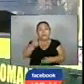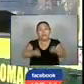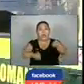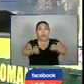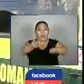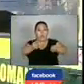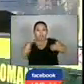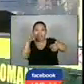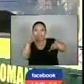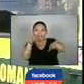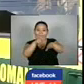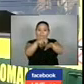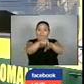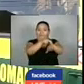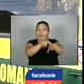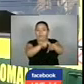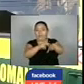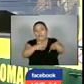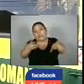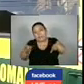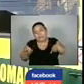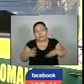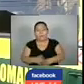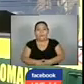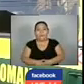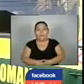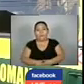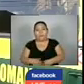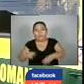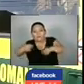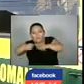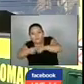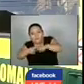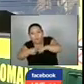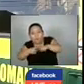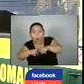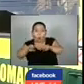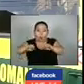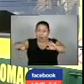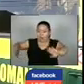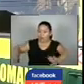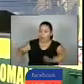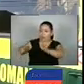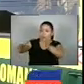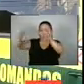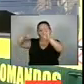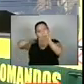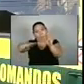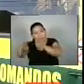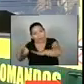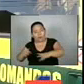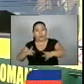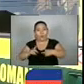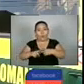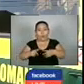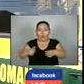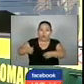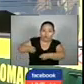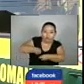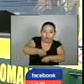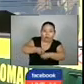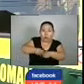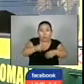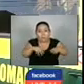donde se ha tenido que utilizar tanto equipo de corte de árboles como de igual manera pues, se ha utilizado el equipo hidráulico para